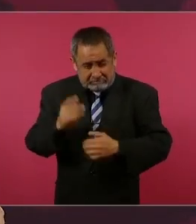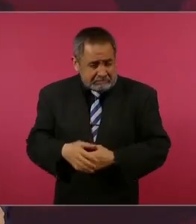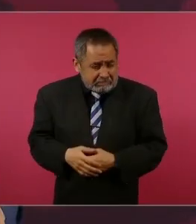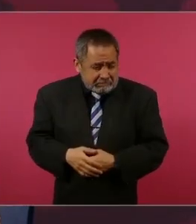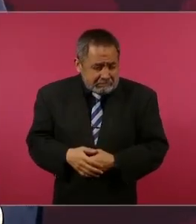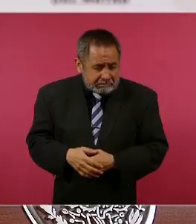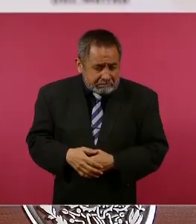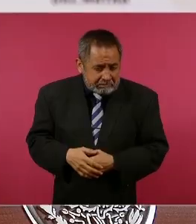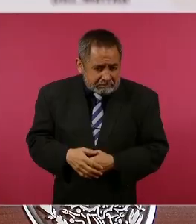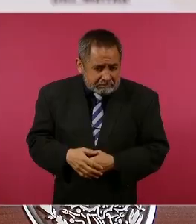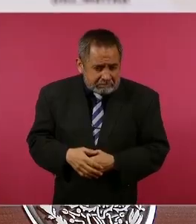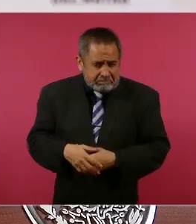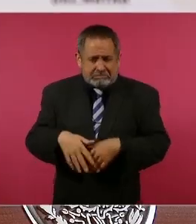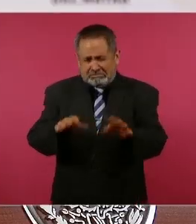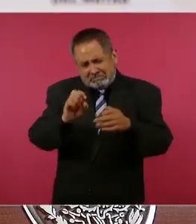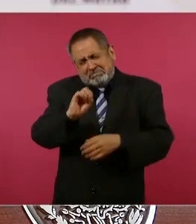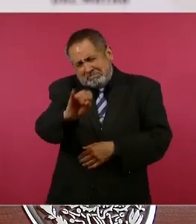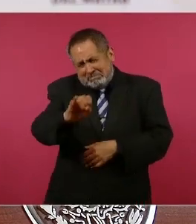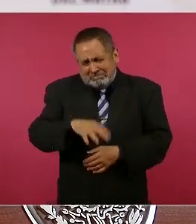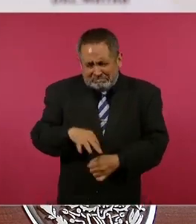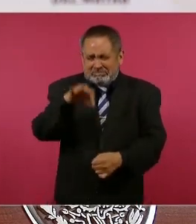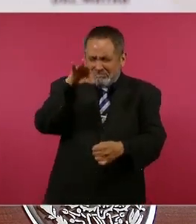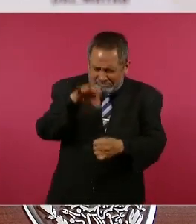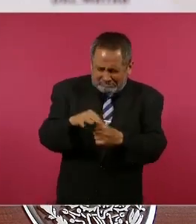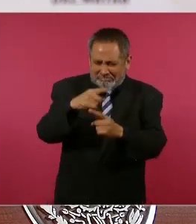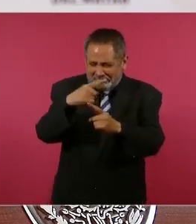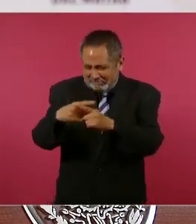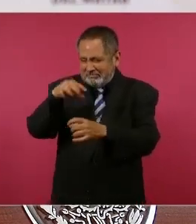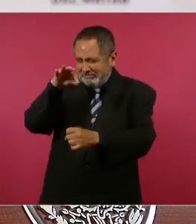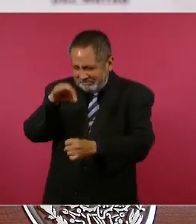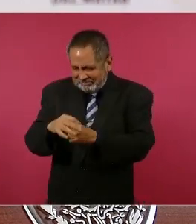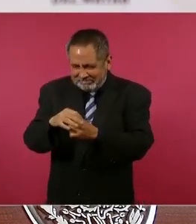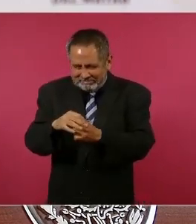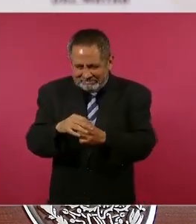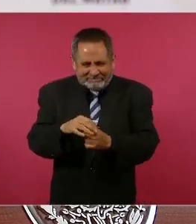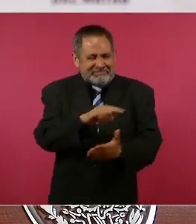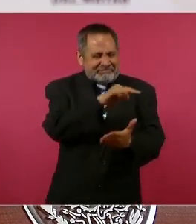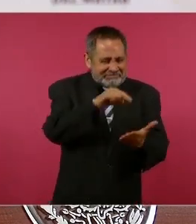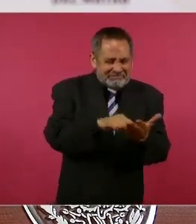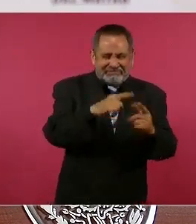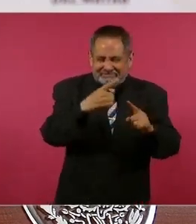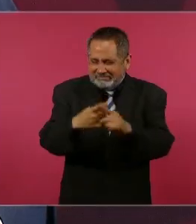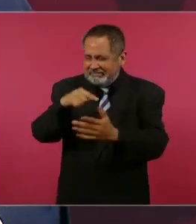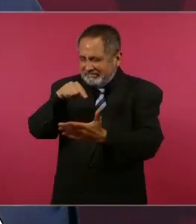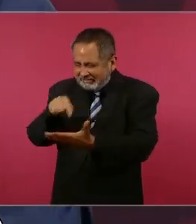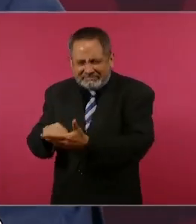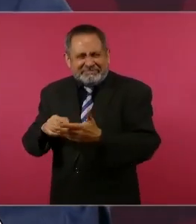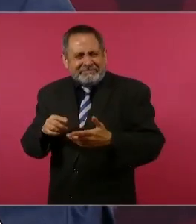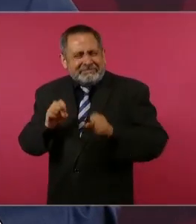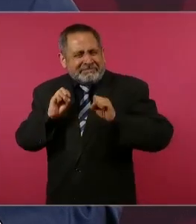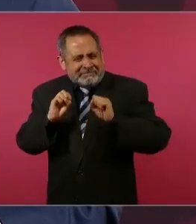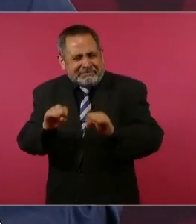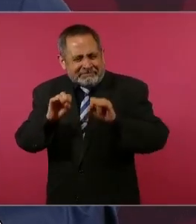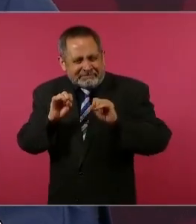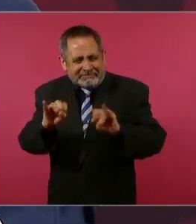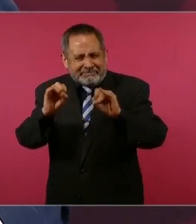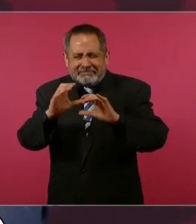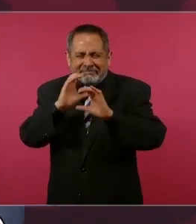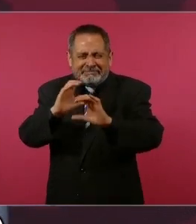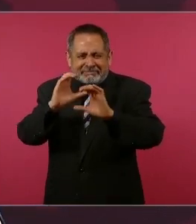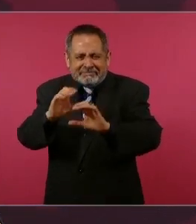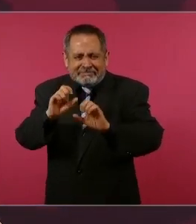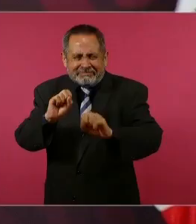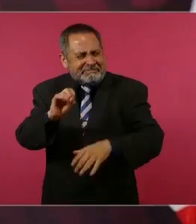yo respondería voto por voto, casilla por casilla, voto por voto, casilla por